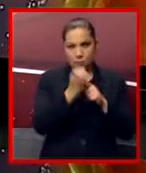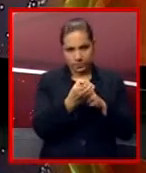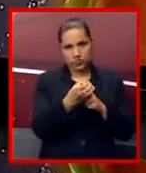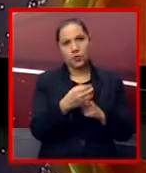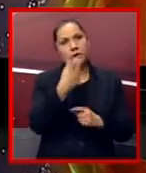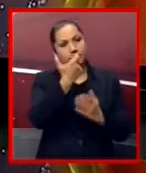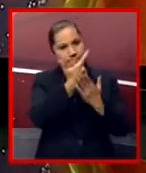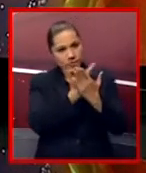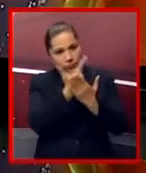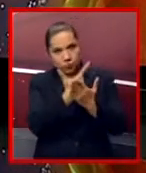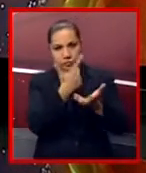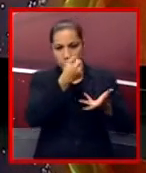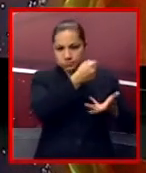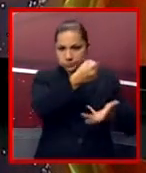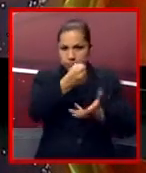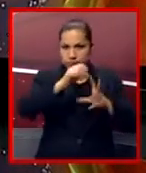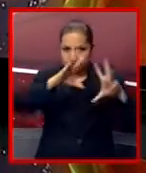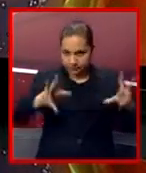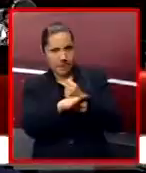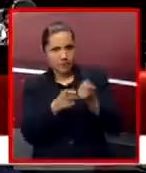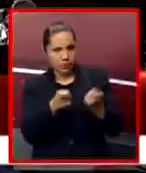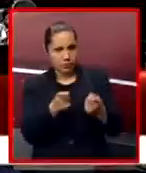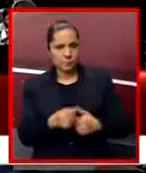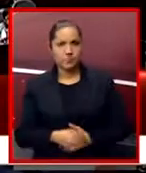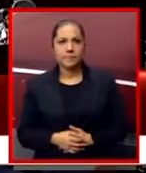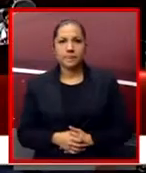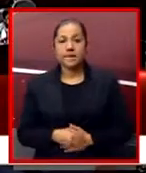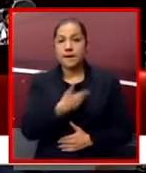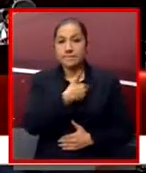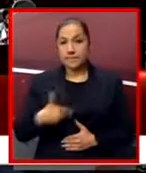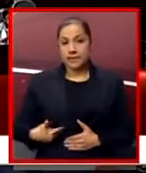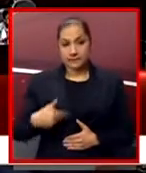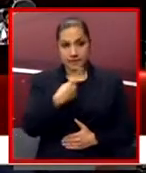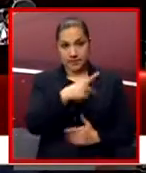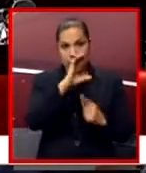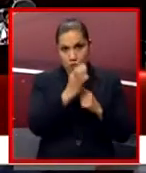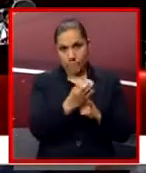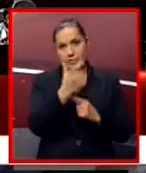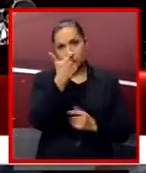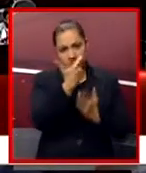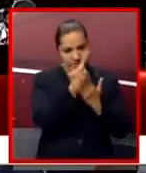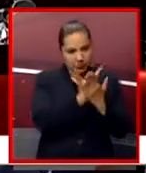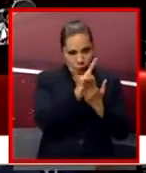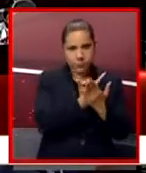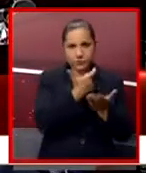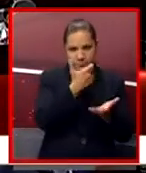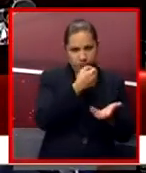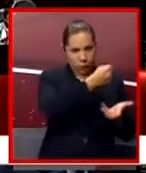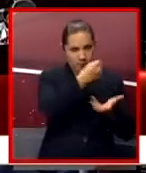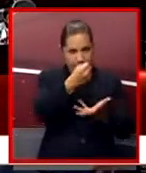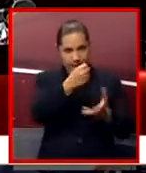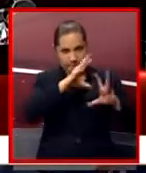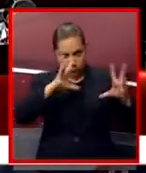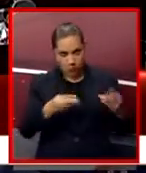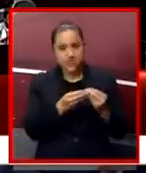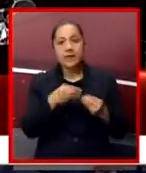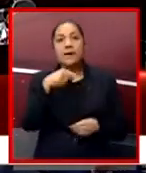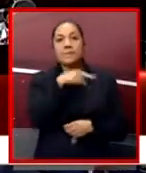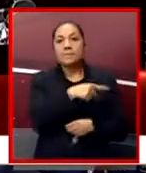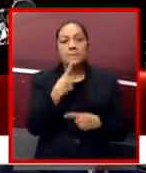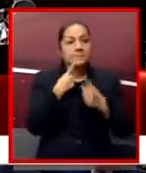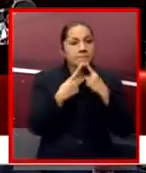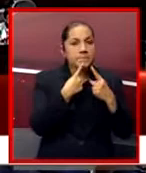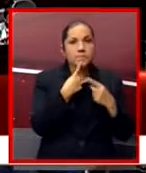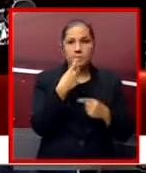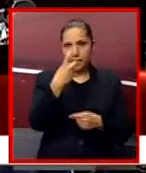Comisión de Presupuesto y Cuenta Pública. El presidente de la Comisión de Presupuesto y Cuenta Pública, al fundamentar el dictamen, informó que la